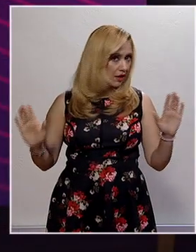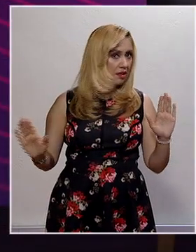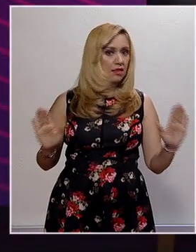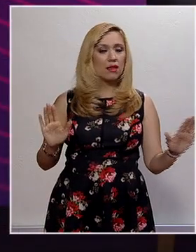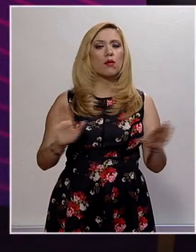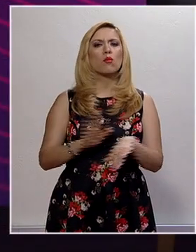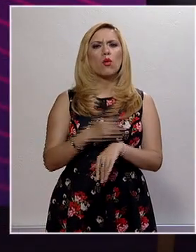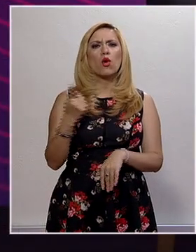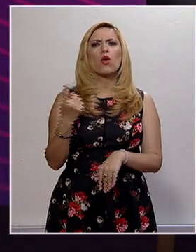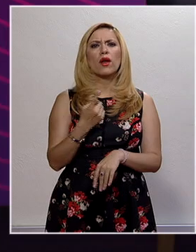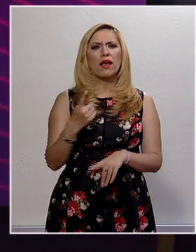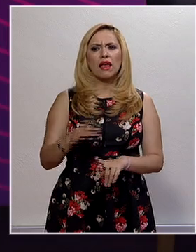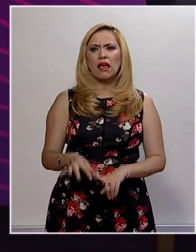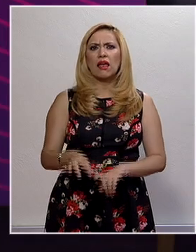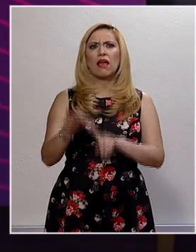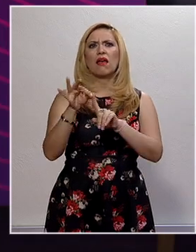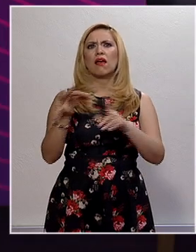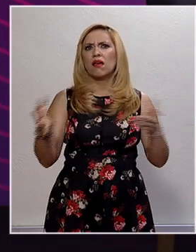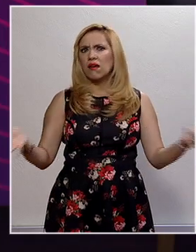Exactamente, ¿no?